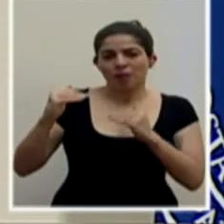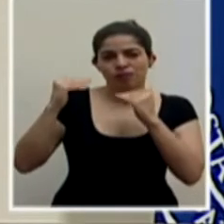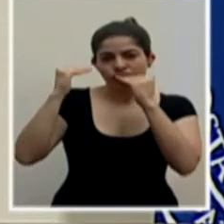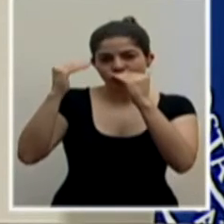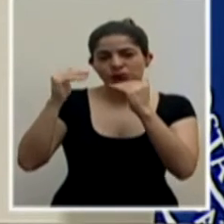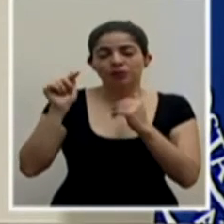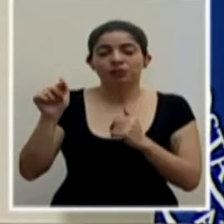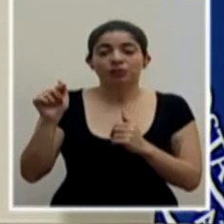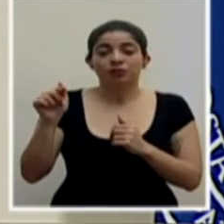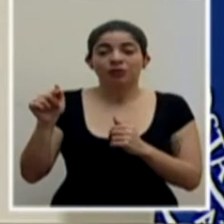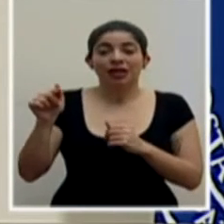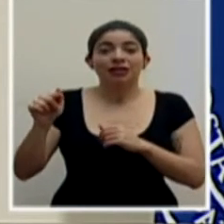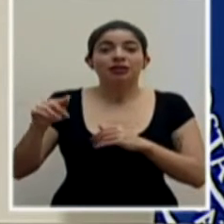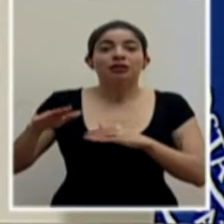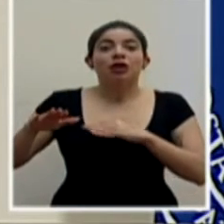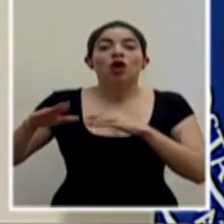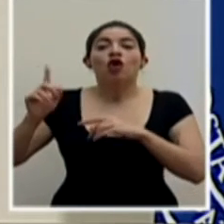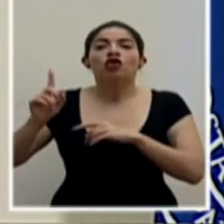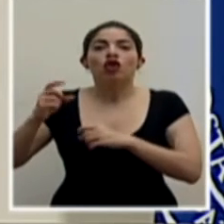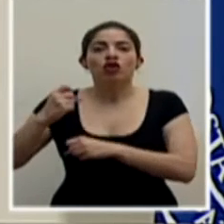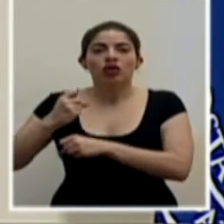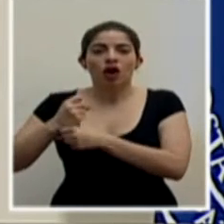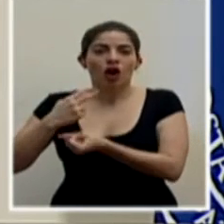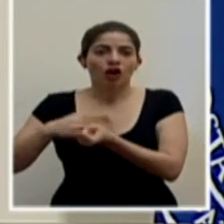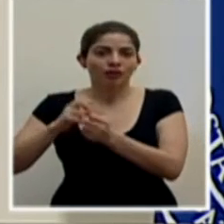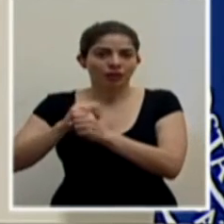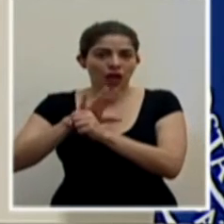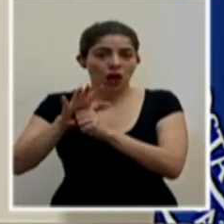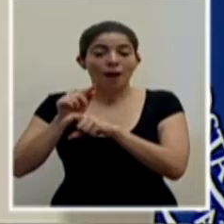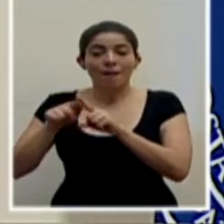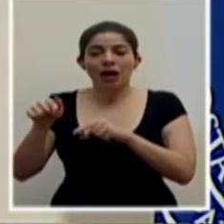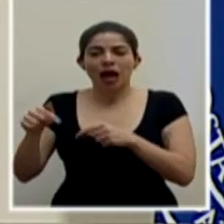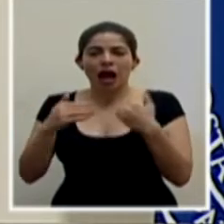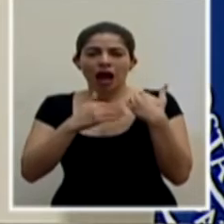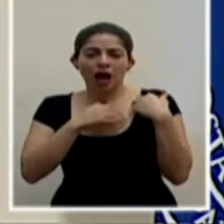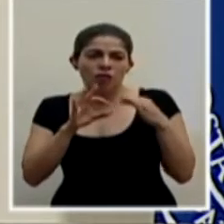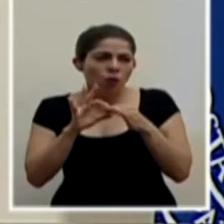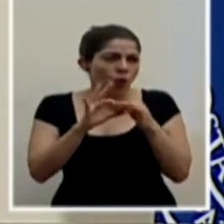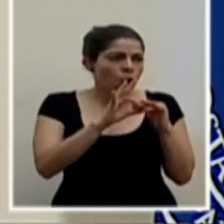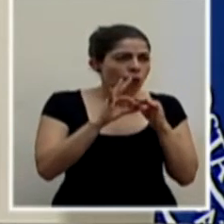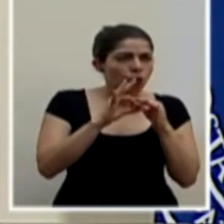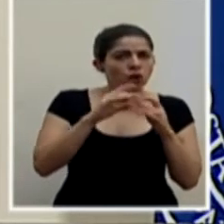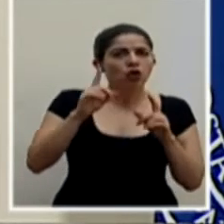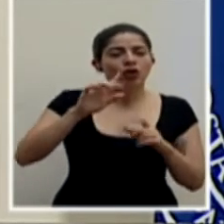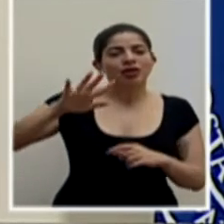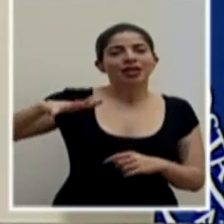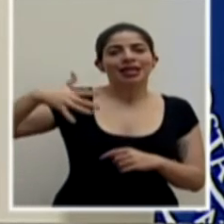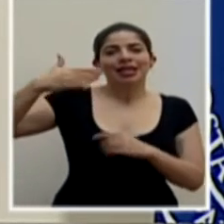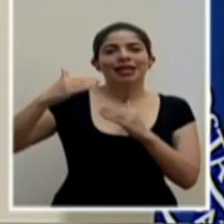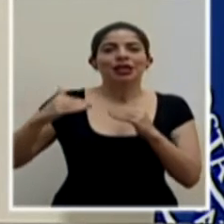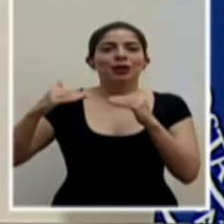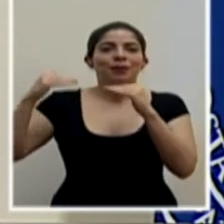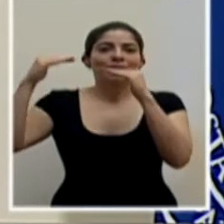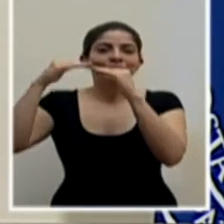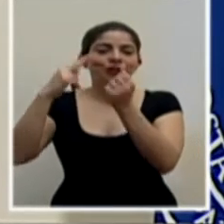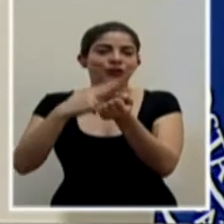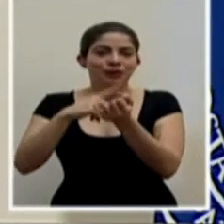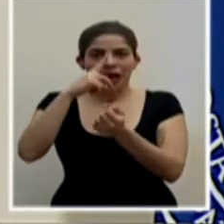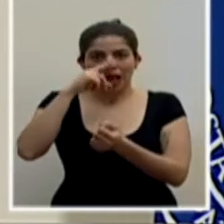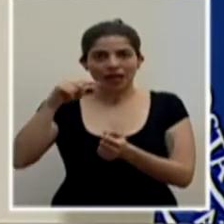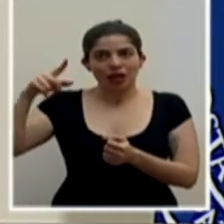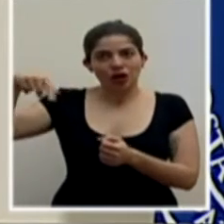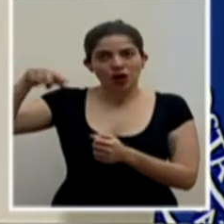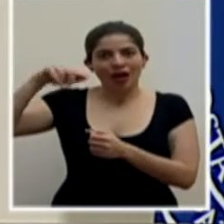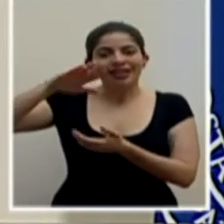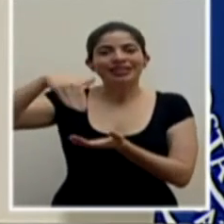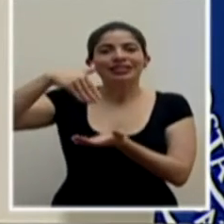digamos su base es SEACO, pero la coordinación se hace desde el 5º piso del Hospital Calderón Guardia, donde hay